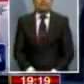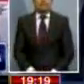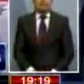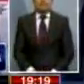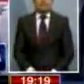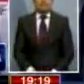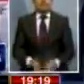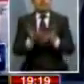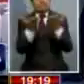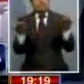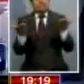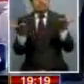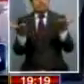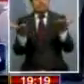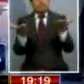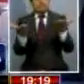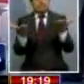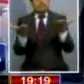Miren,